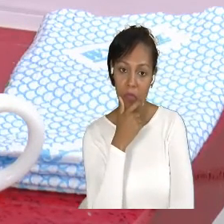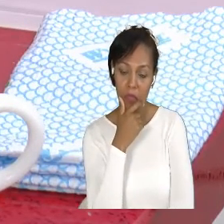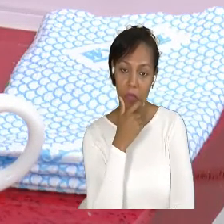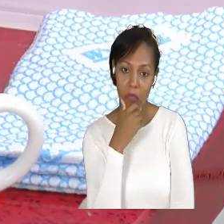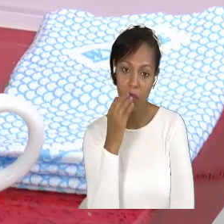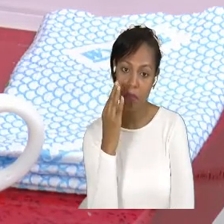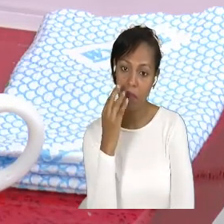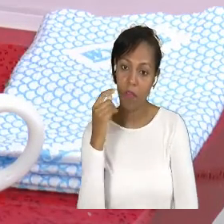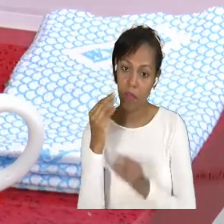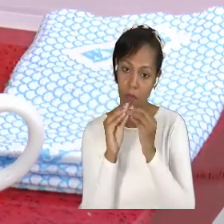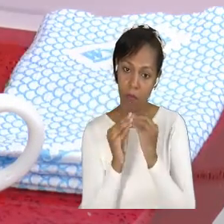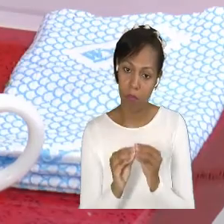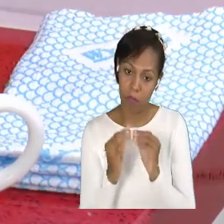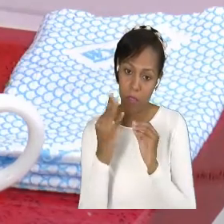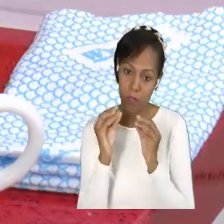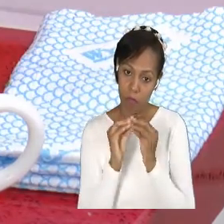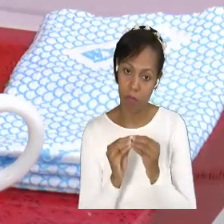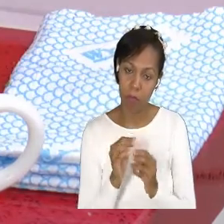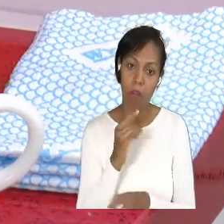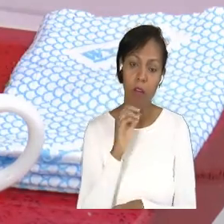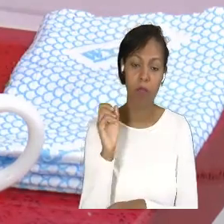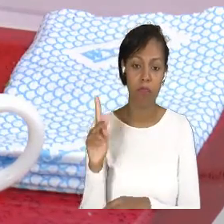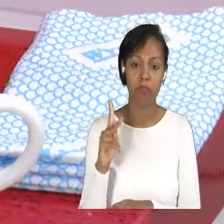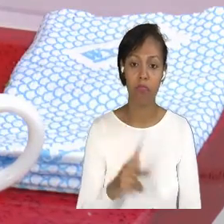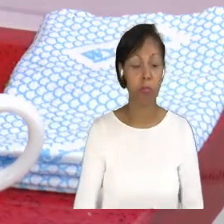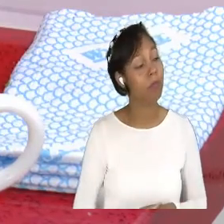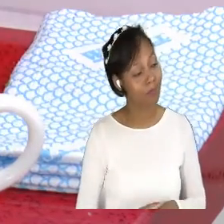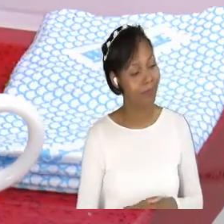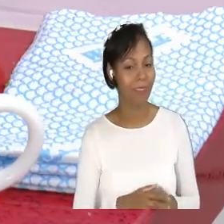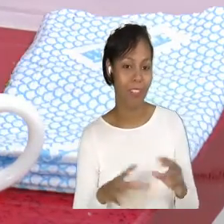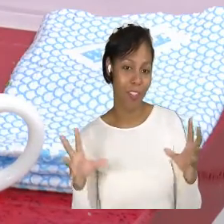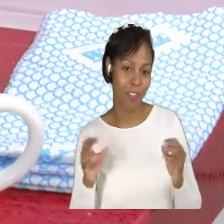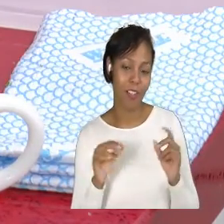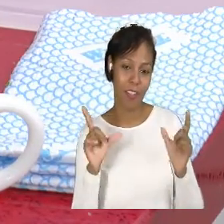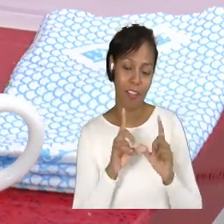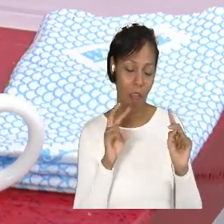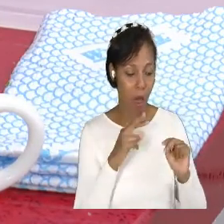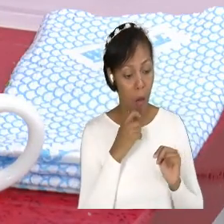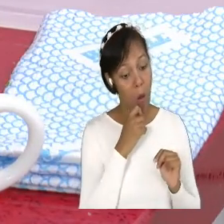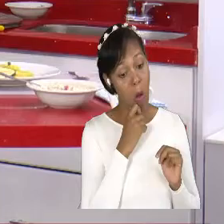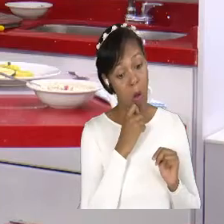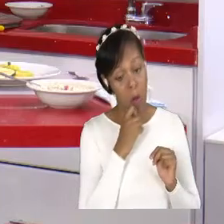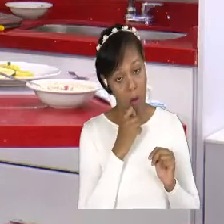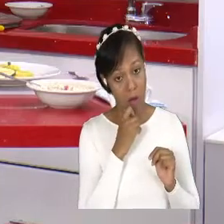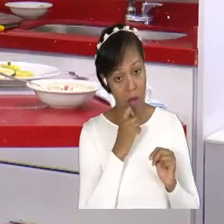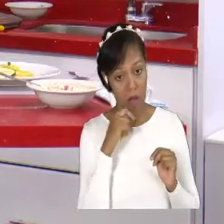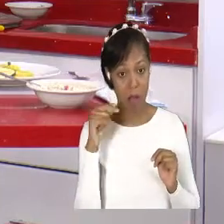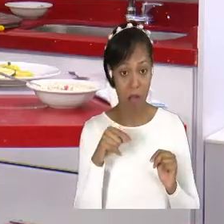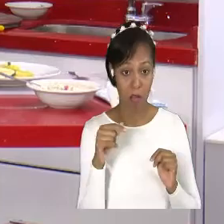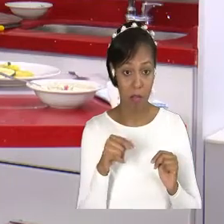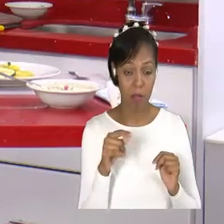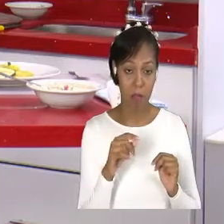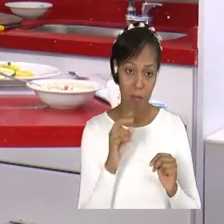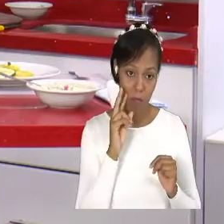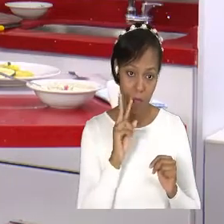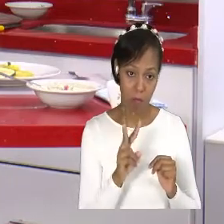pudimos hacer. Es la idea, es la idea. Para que los televidentes, las señoras de casa que nos acompañen, se den